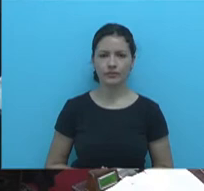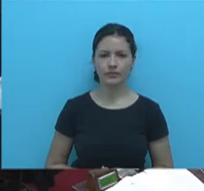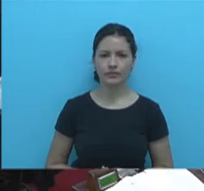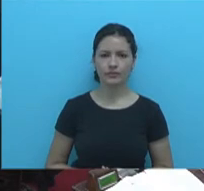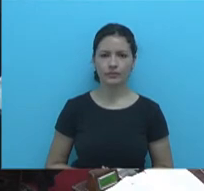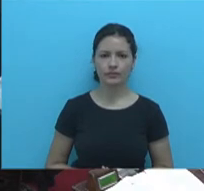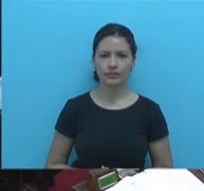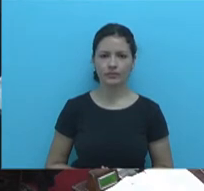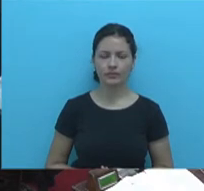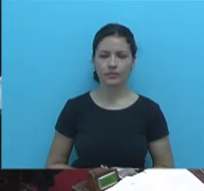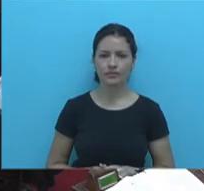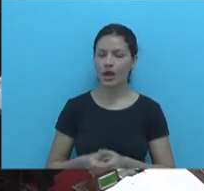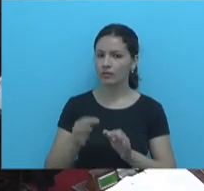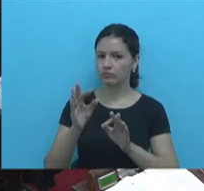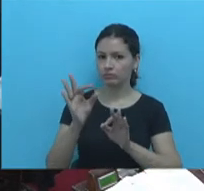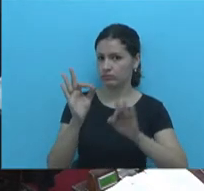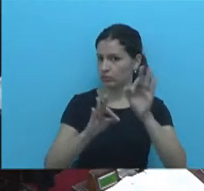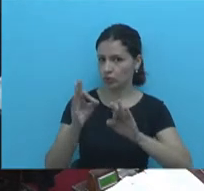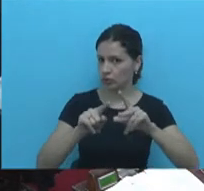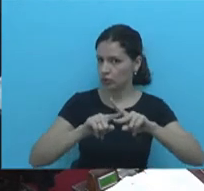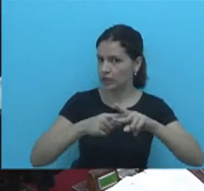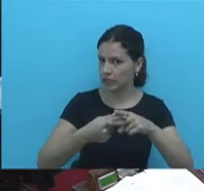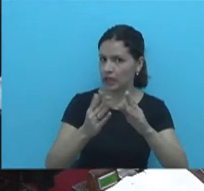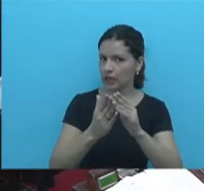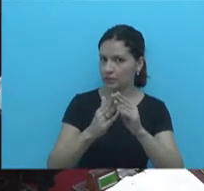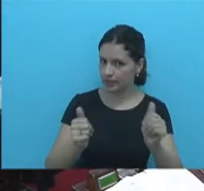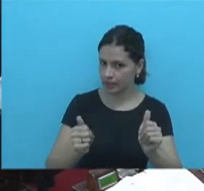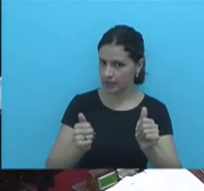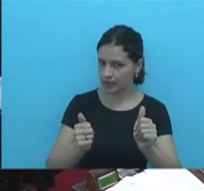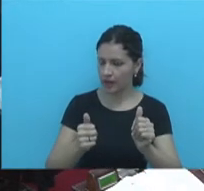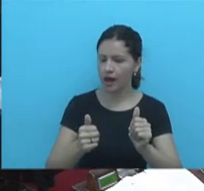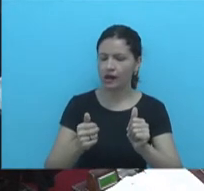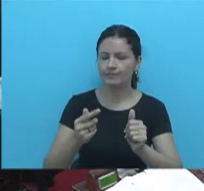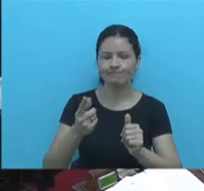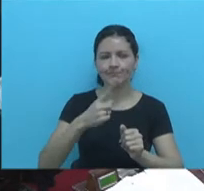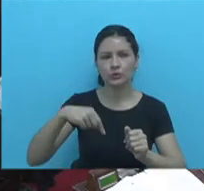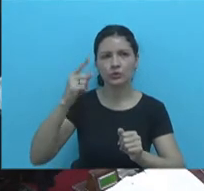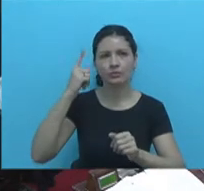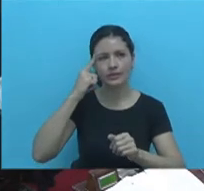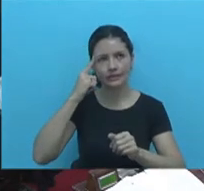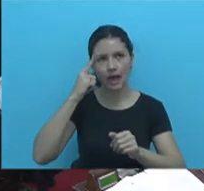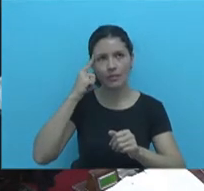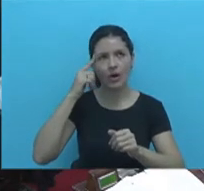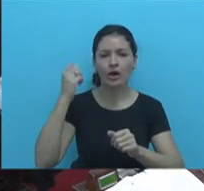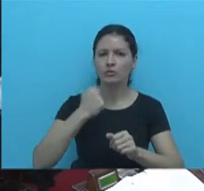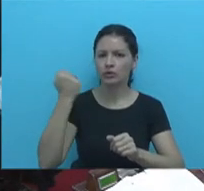Cuando termina el proyecto, la idea es que el alumno se sienta orientado en la decisión que tomó